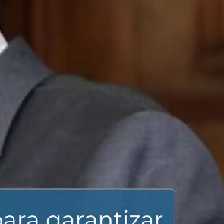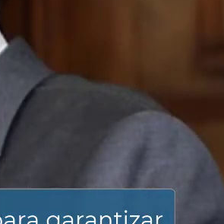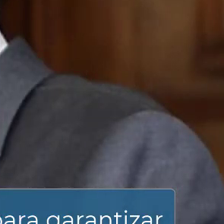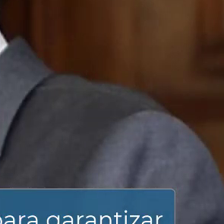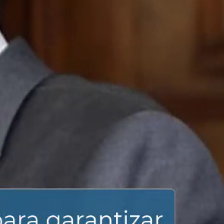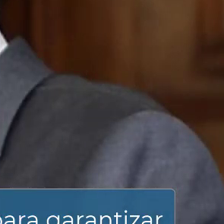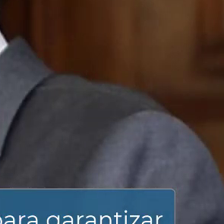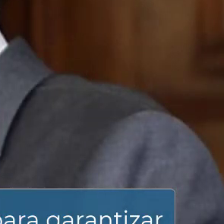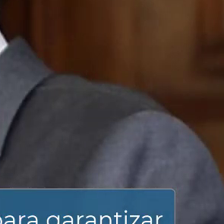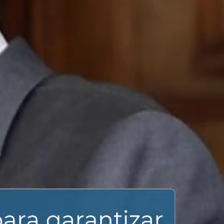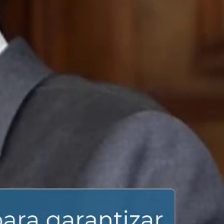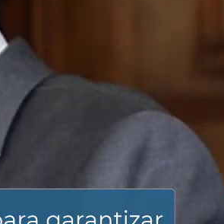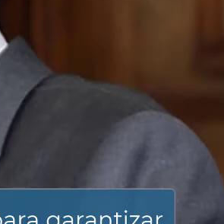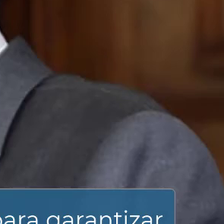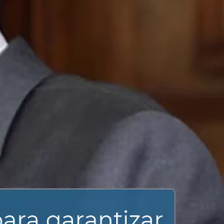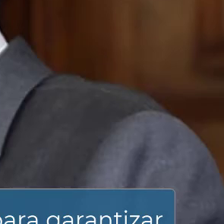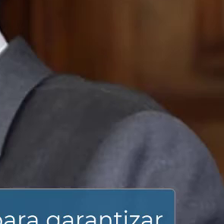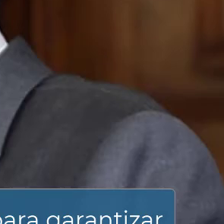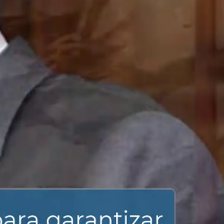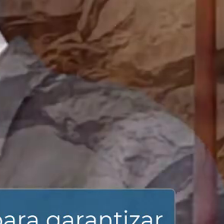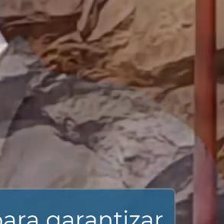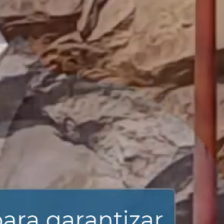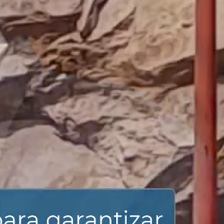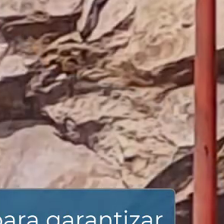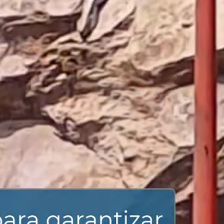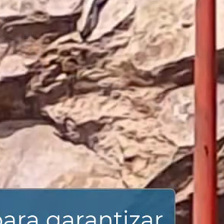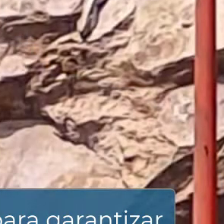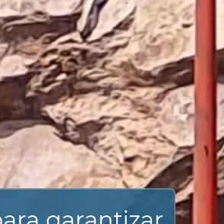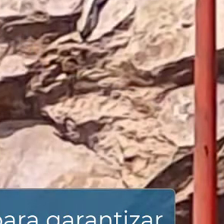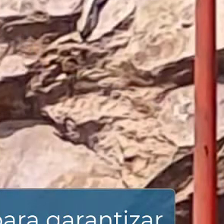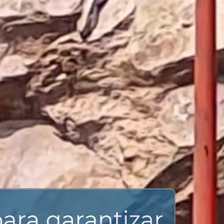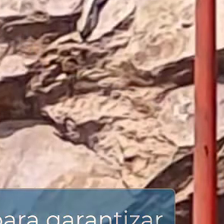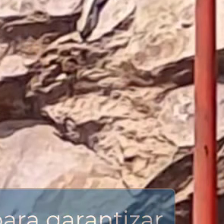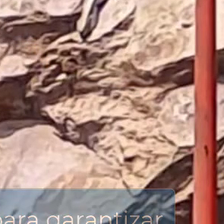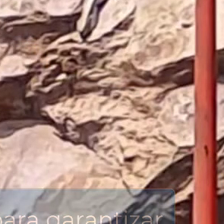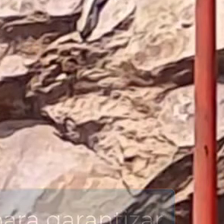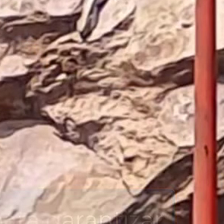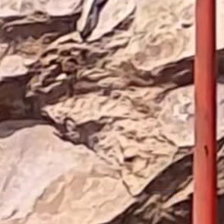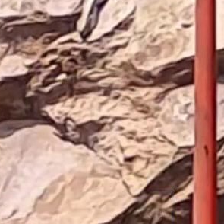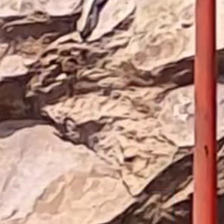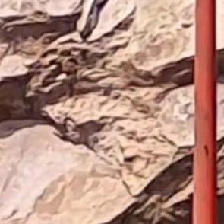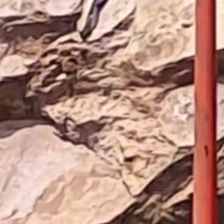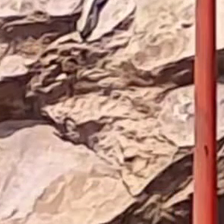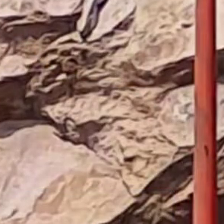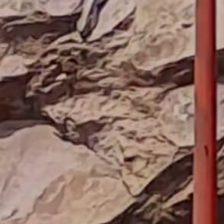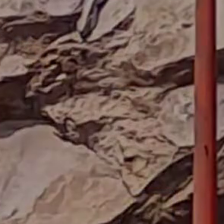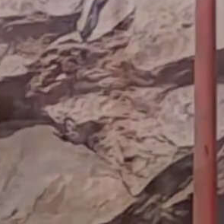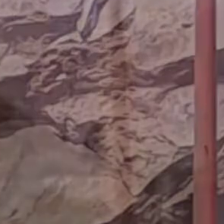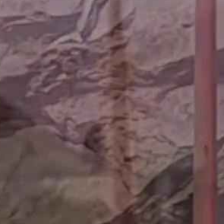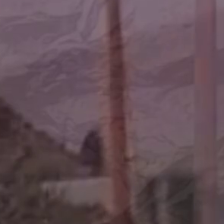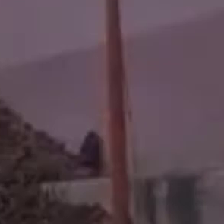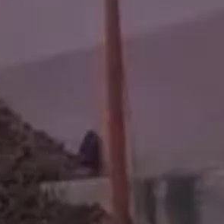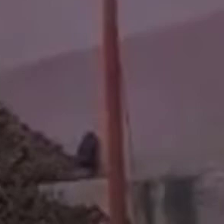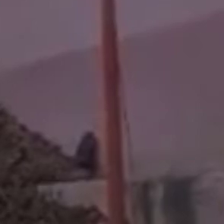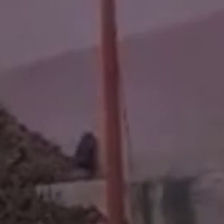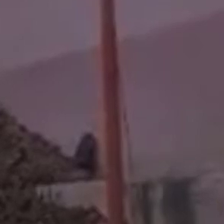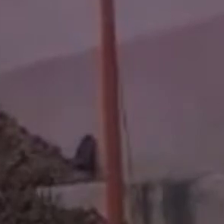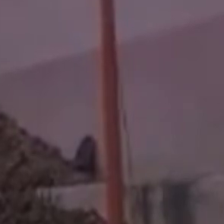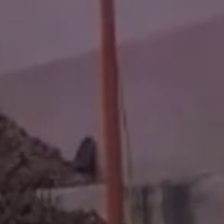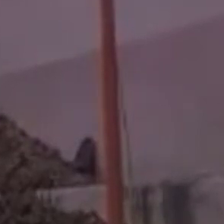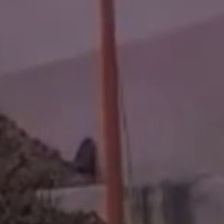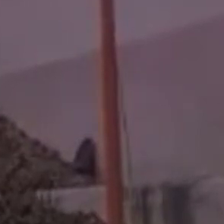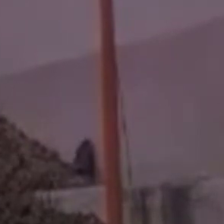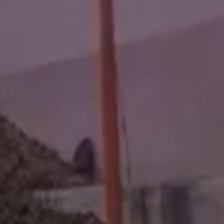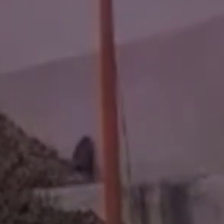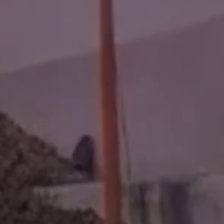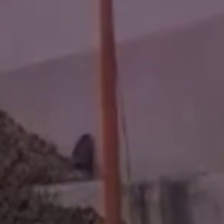de la entidad, Ernesto Nemer, señaló que se negociará con todas las familias de la zona siniestrada para buscar las mejores alternativas de